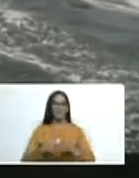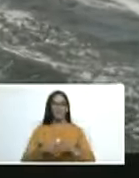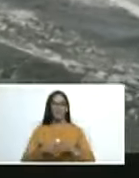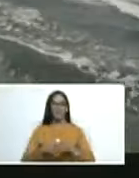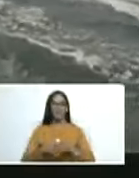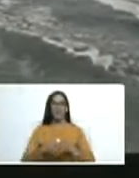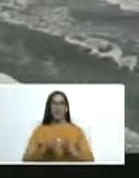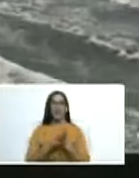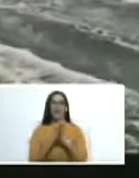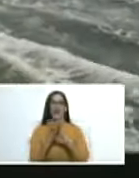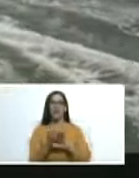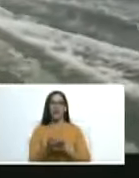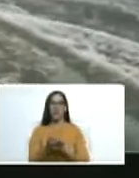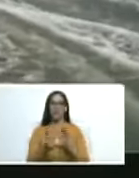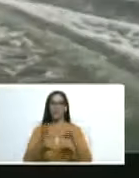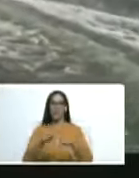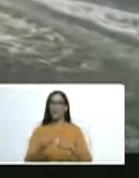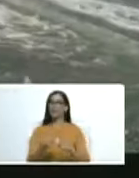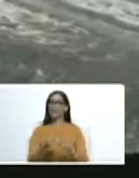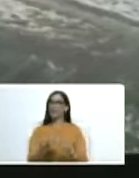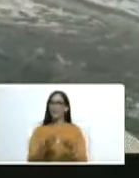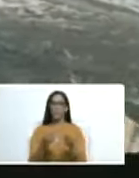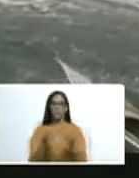destruido por el capitalismo salvaje.